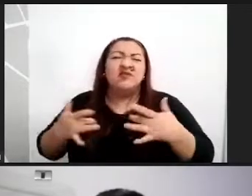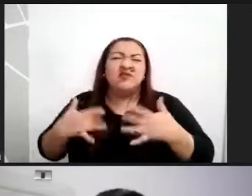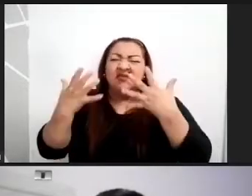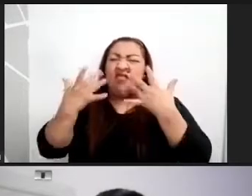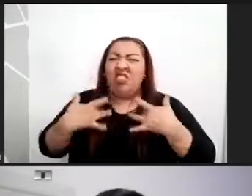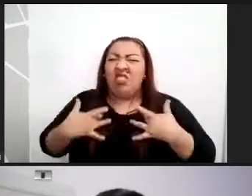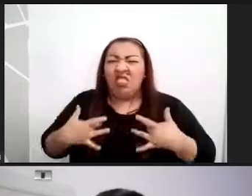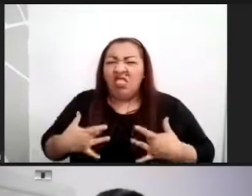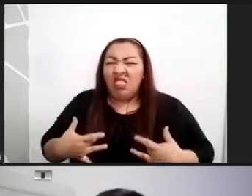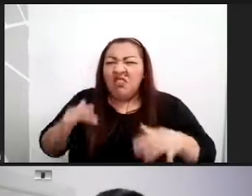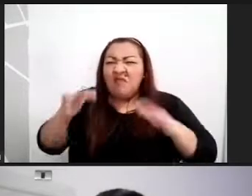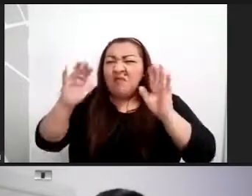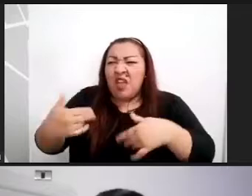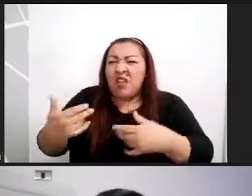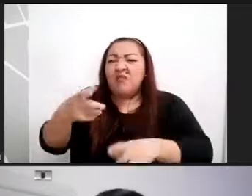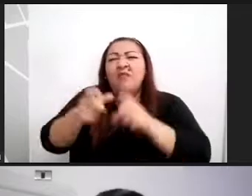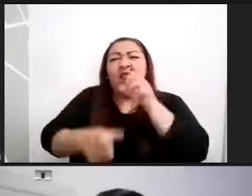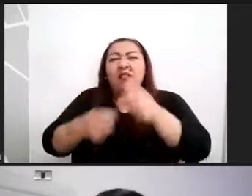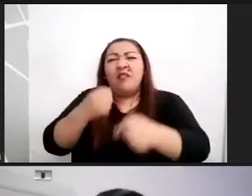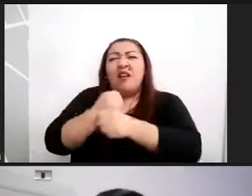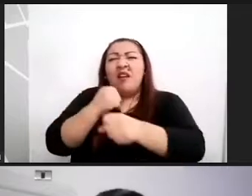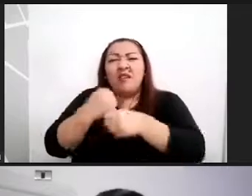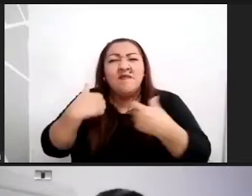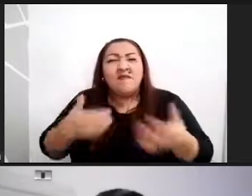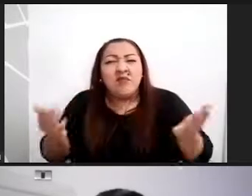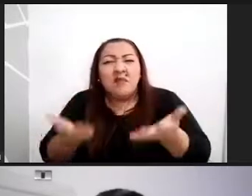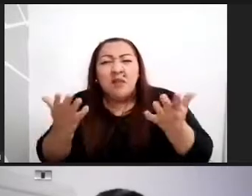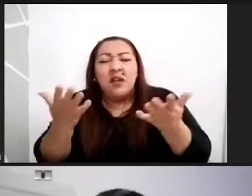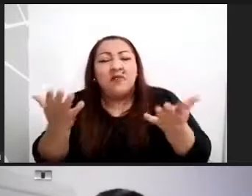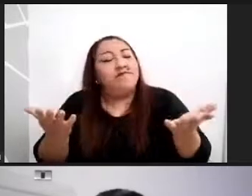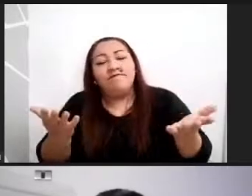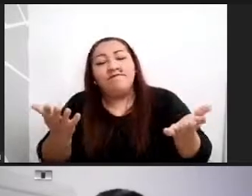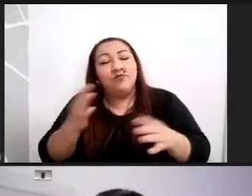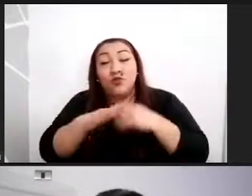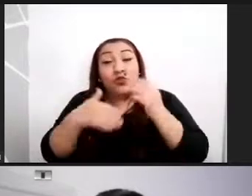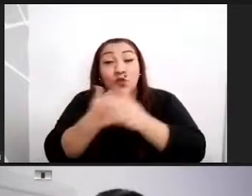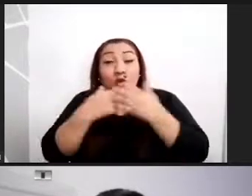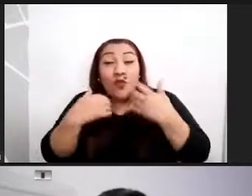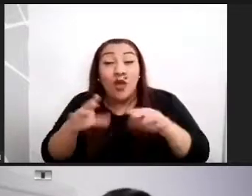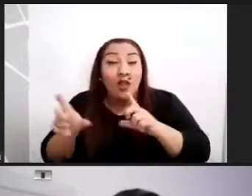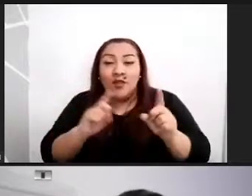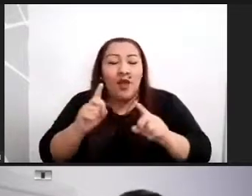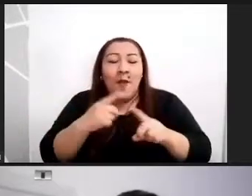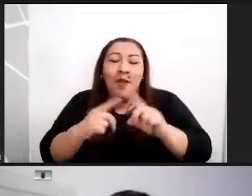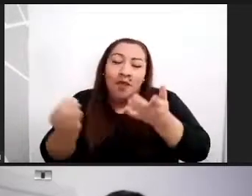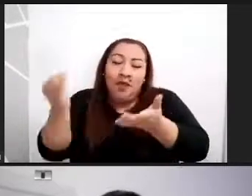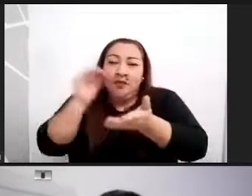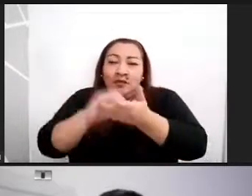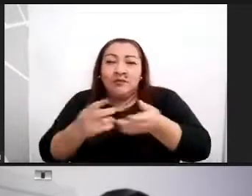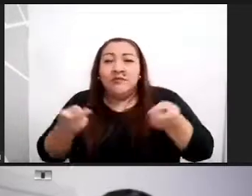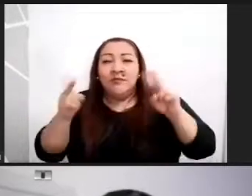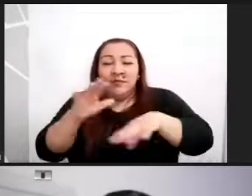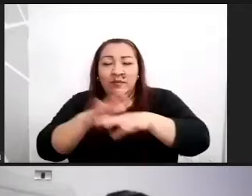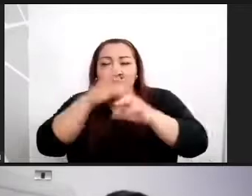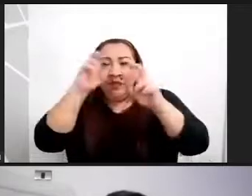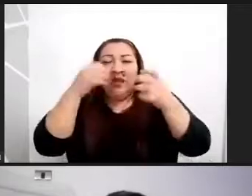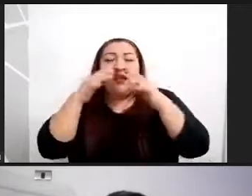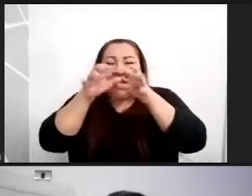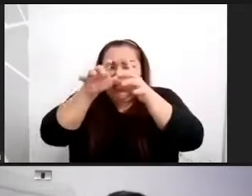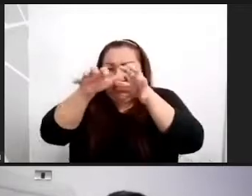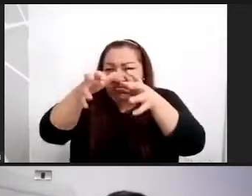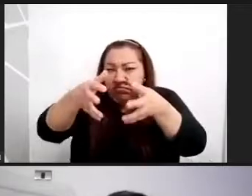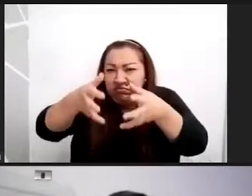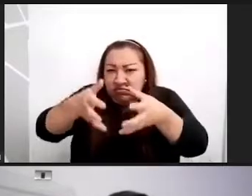hace falta por hacer. Y puestos en el contexto de la pandemia, sin duda, estos retos crecen y demandan